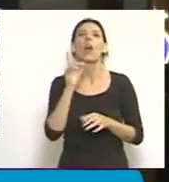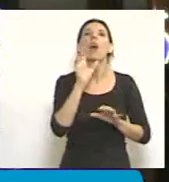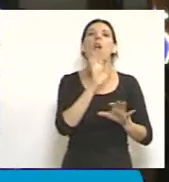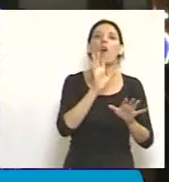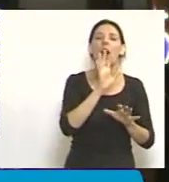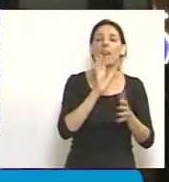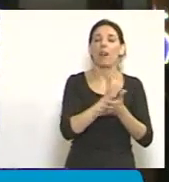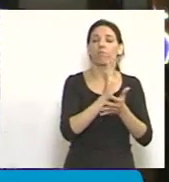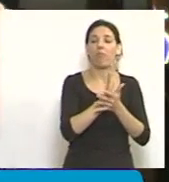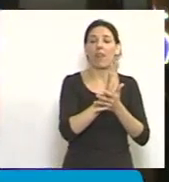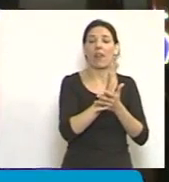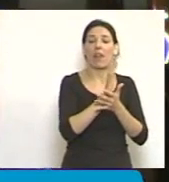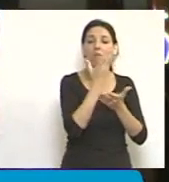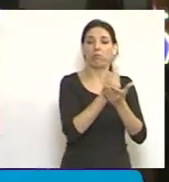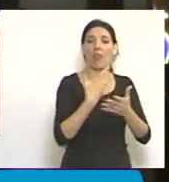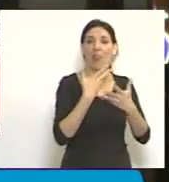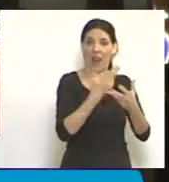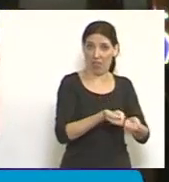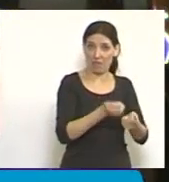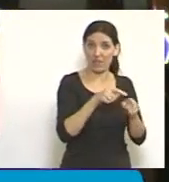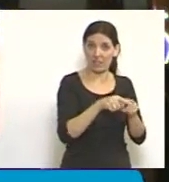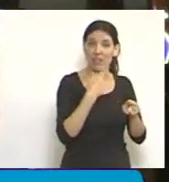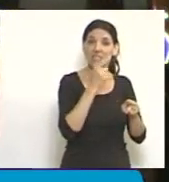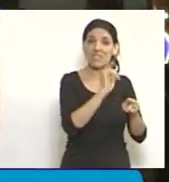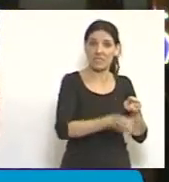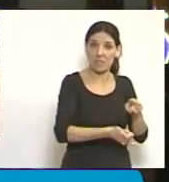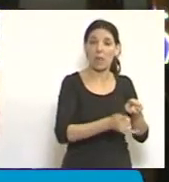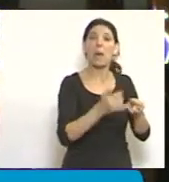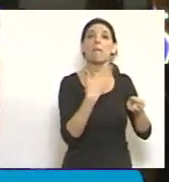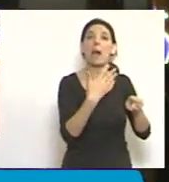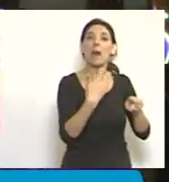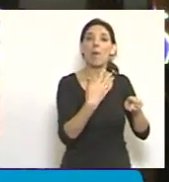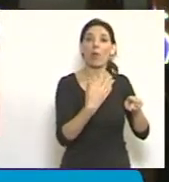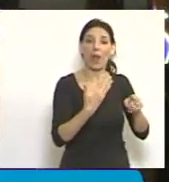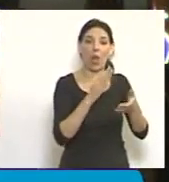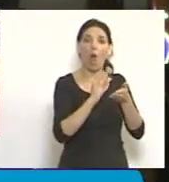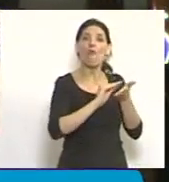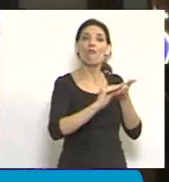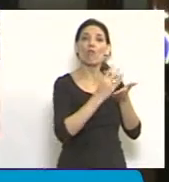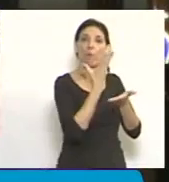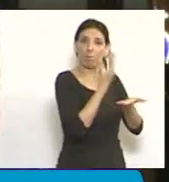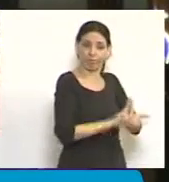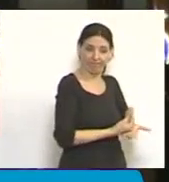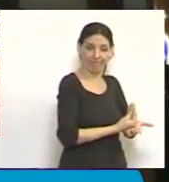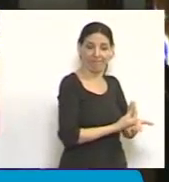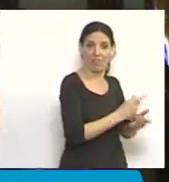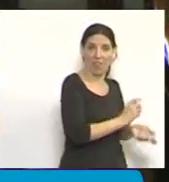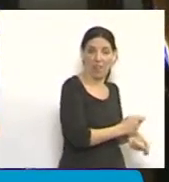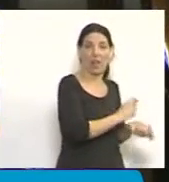que esté enterado de cómo es la cosa. Y al día siguiente se lo traslada para actuar como fiscal en Comodoro Py.